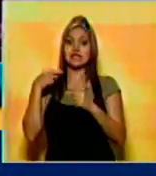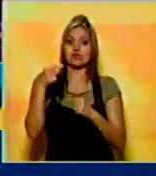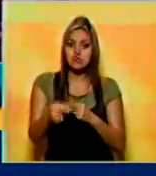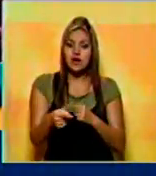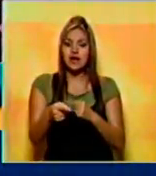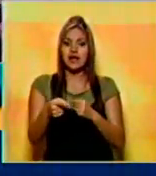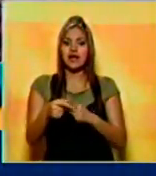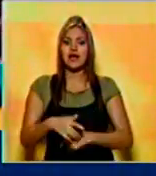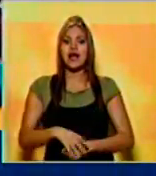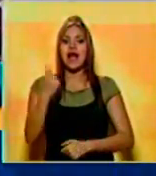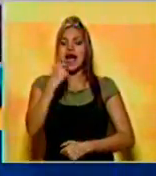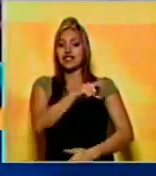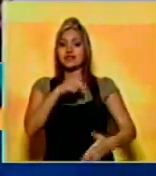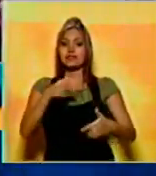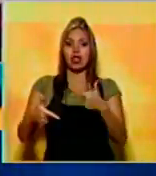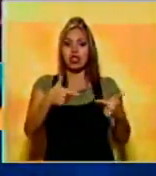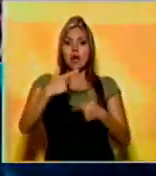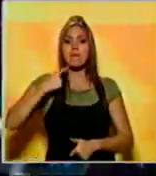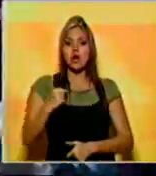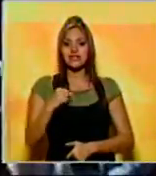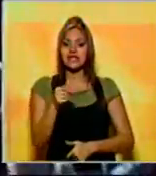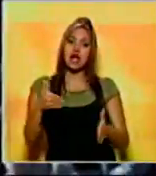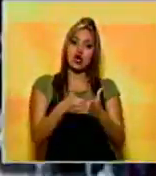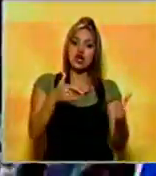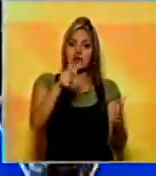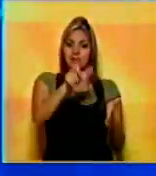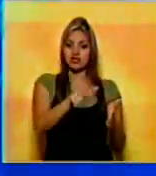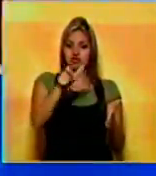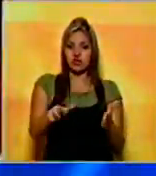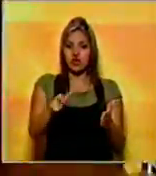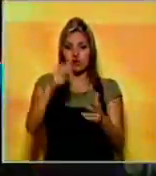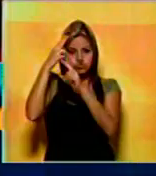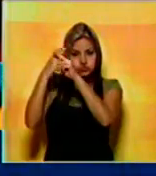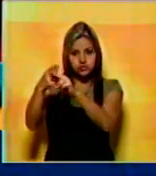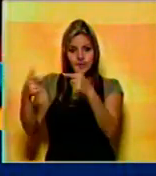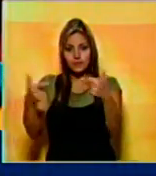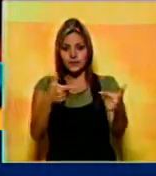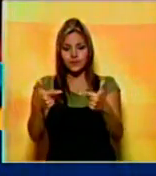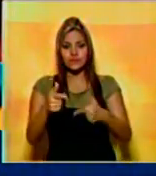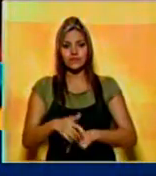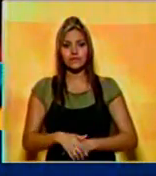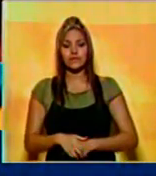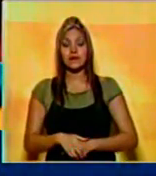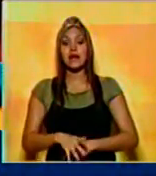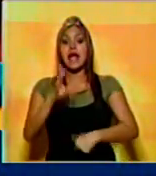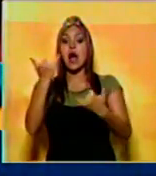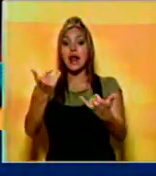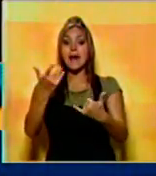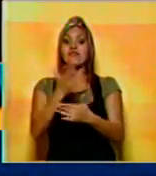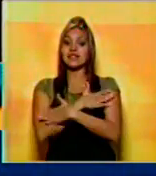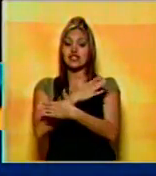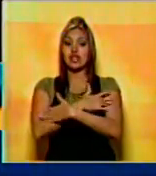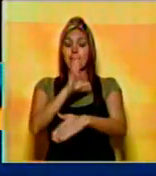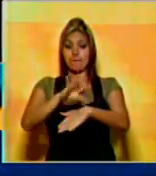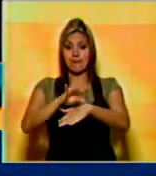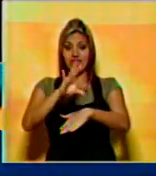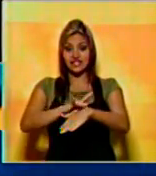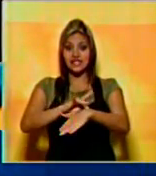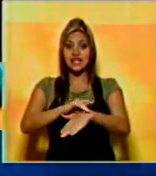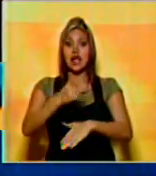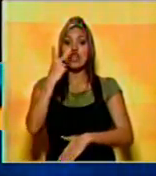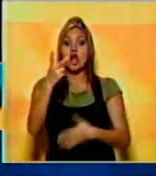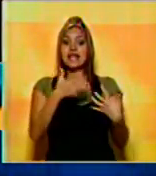los choques entre la policía y los islamistas. El Premio Nobel de Medicina 2013 fue otorgado a